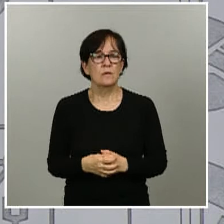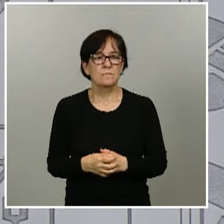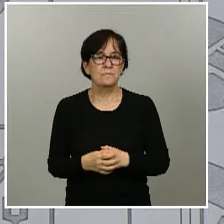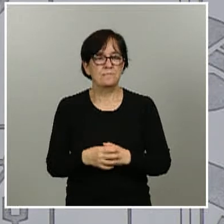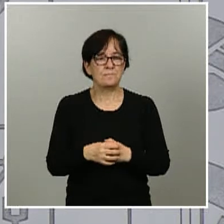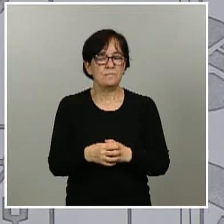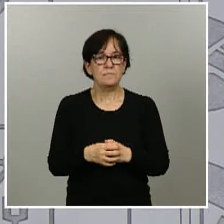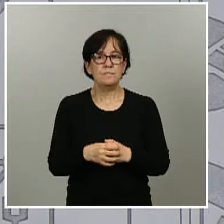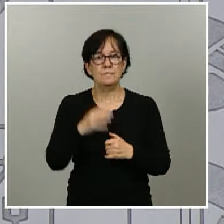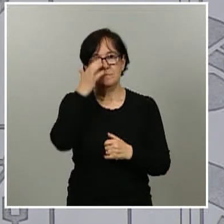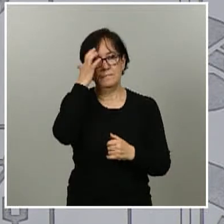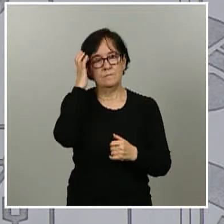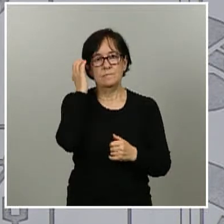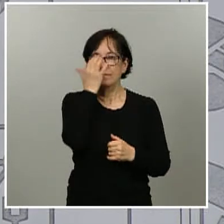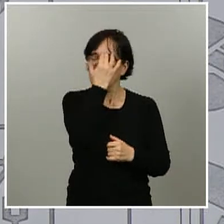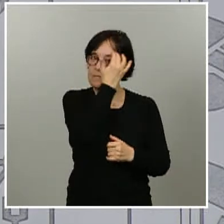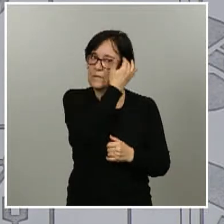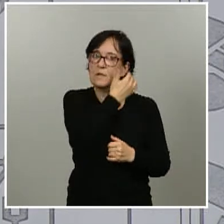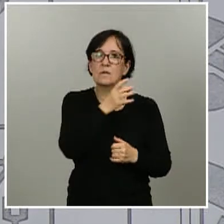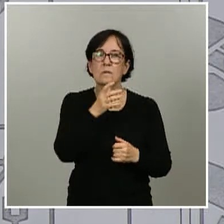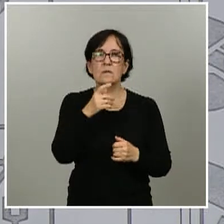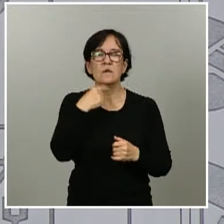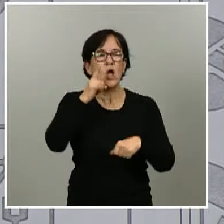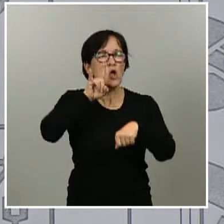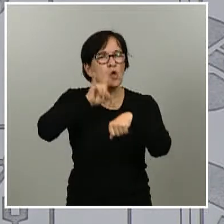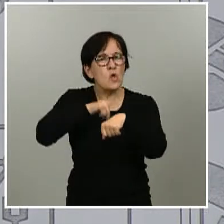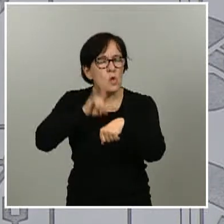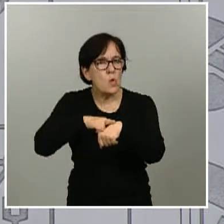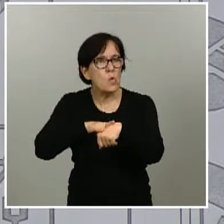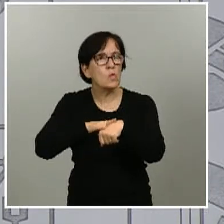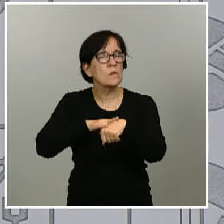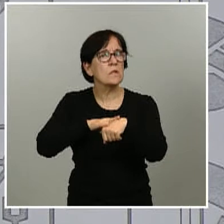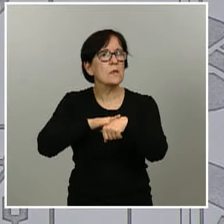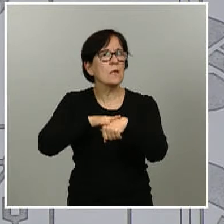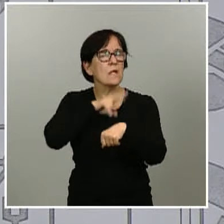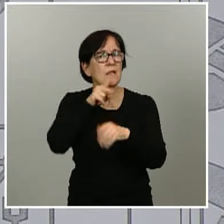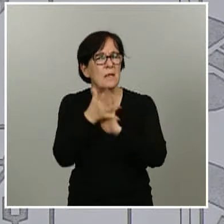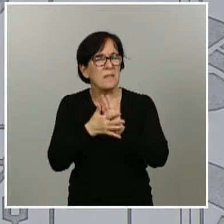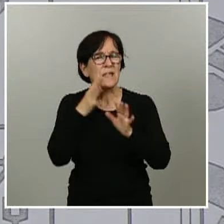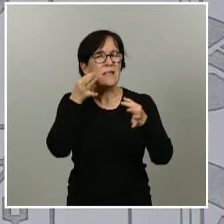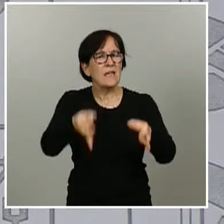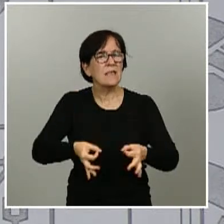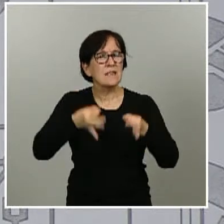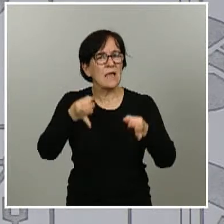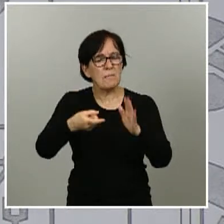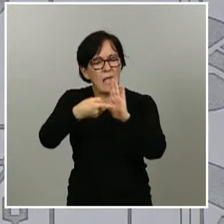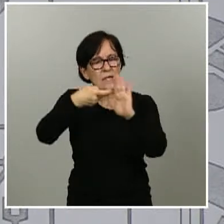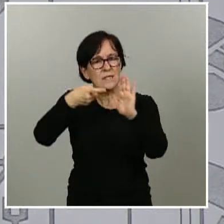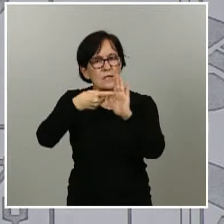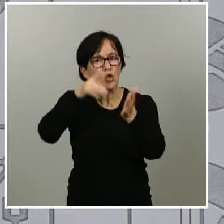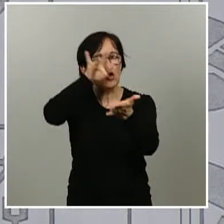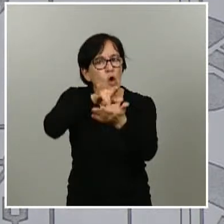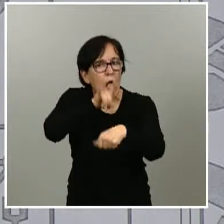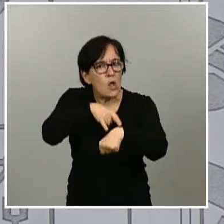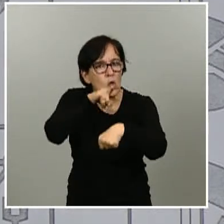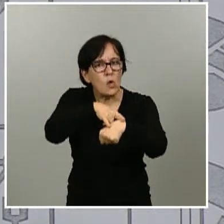Además de eso, se hablaba de si los lunes se iba a hacer siempre la desescalada en ese día.